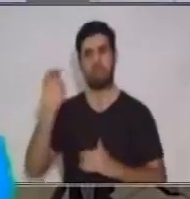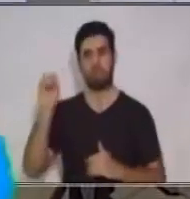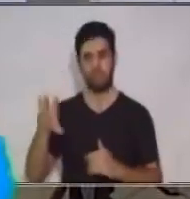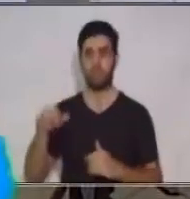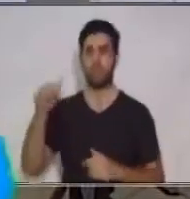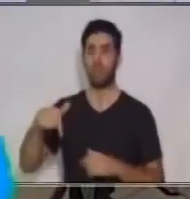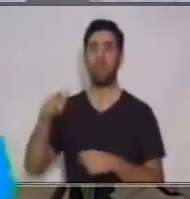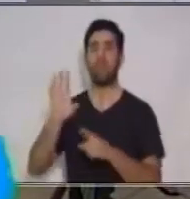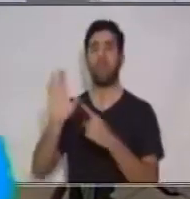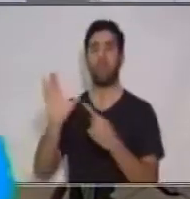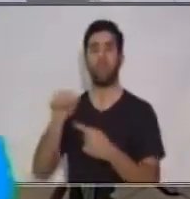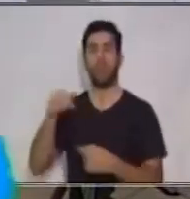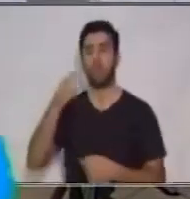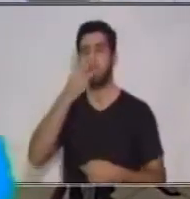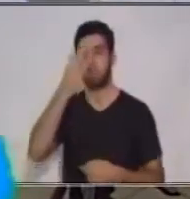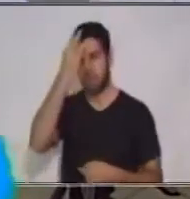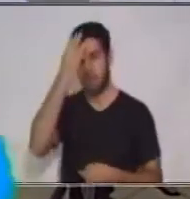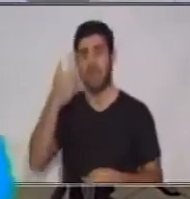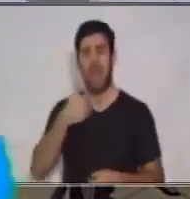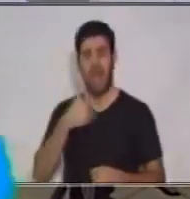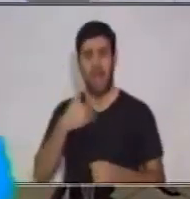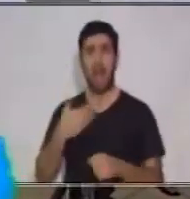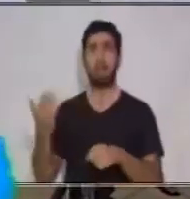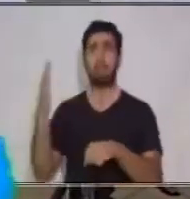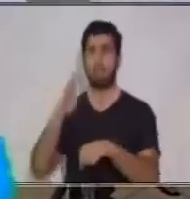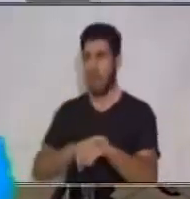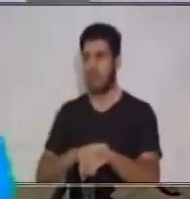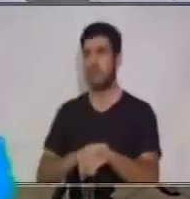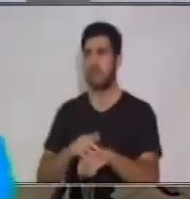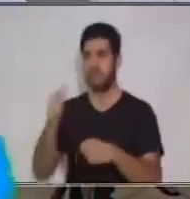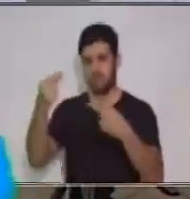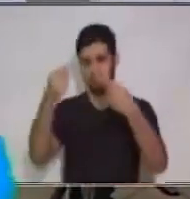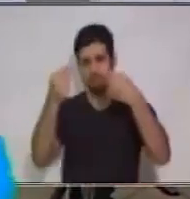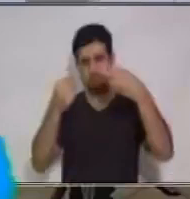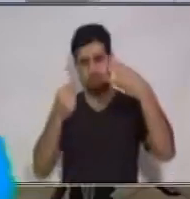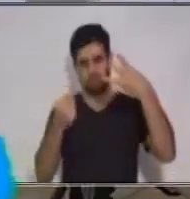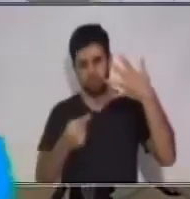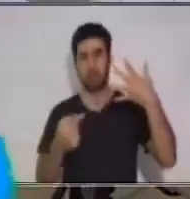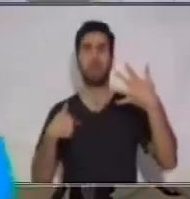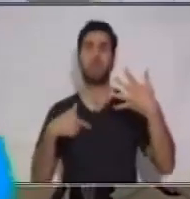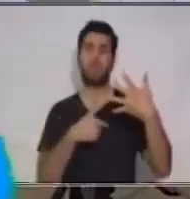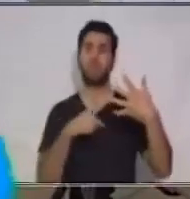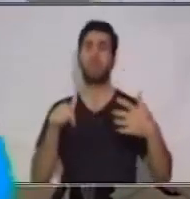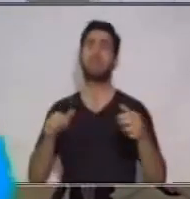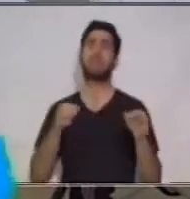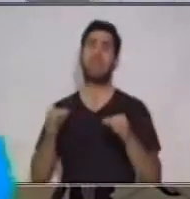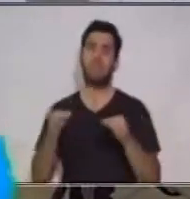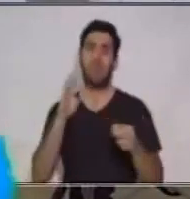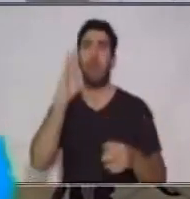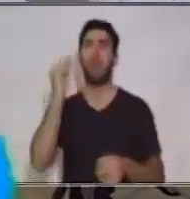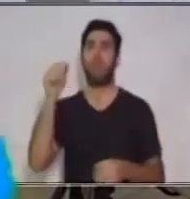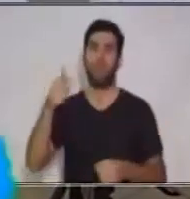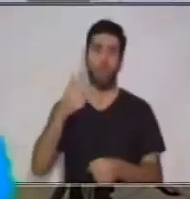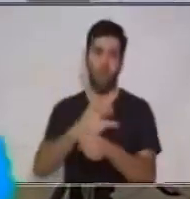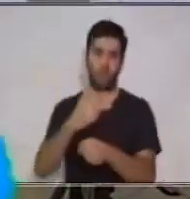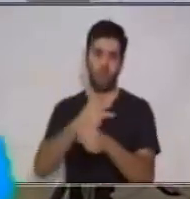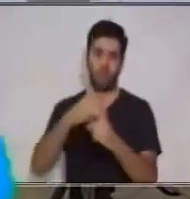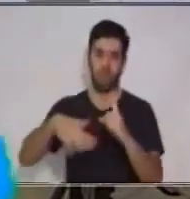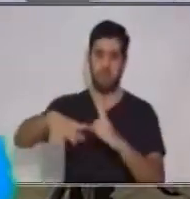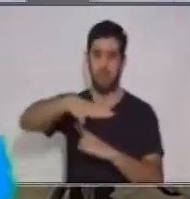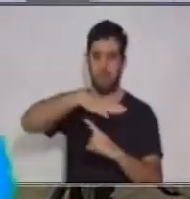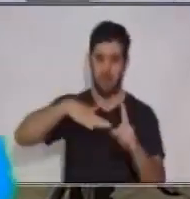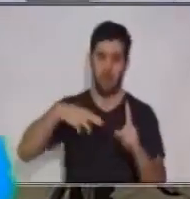hay muchos más que en las otras y es la que pues nos corresponde hablar porque estamos en el contexto guatemalteco,